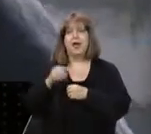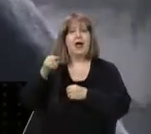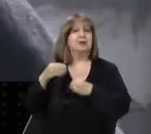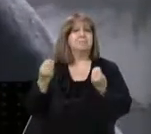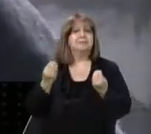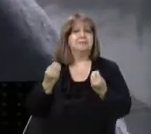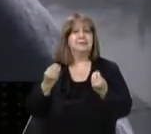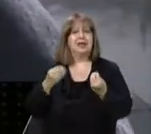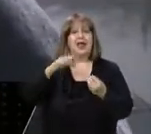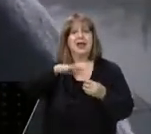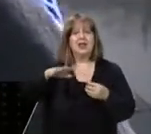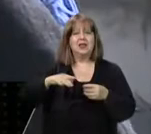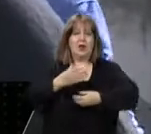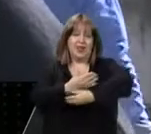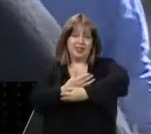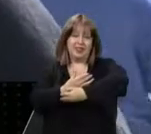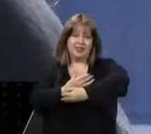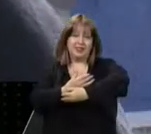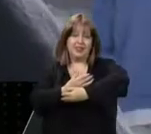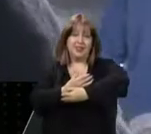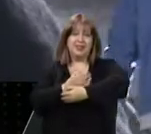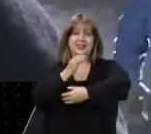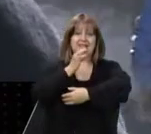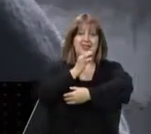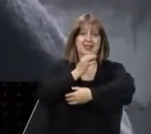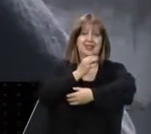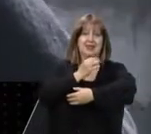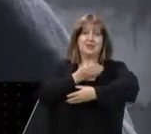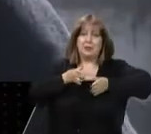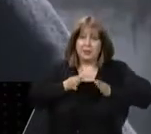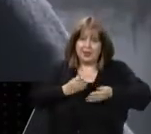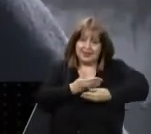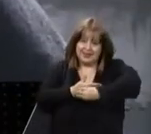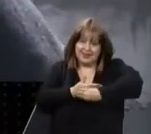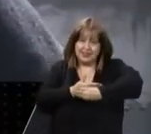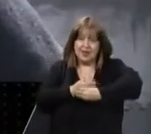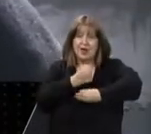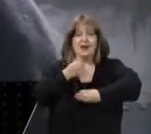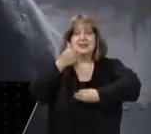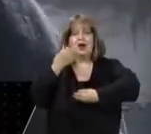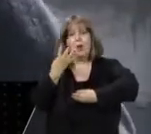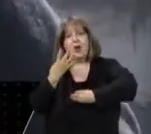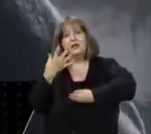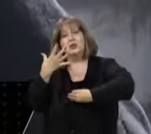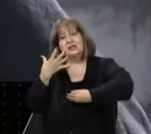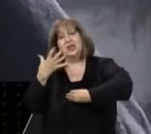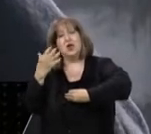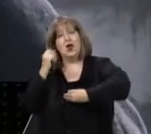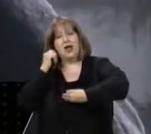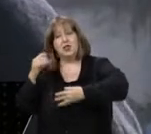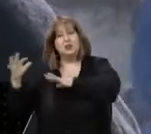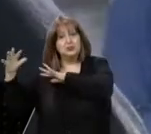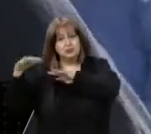diario para niños de 0 en principio a 4 años o de 0 a 6 también. Y van a venir los